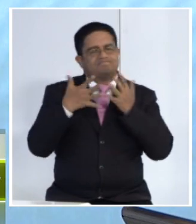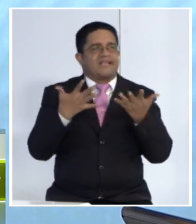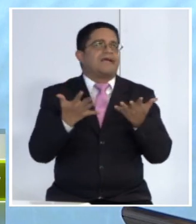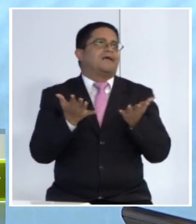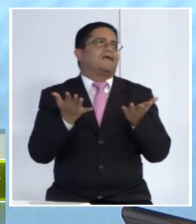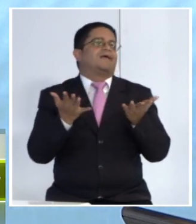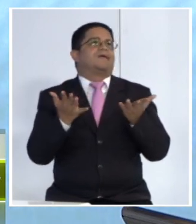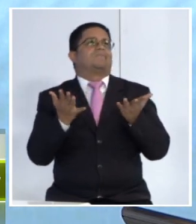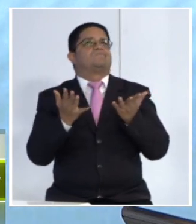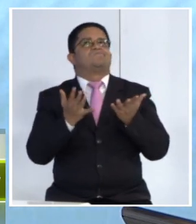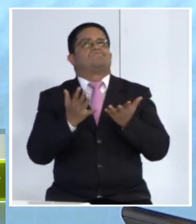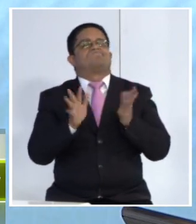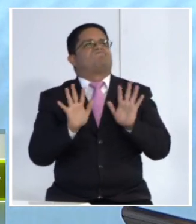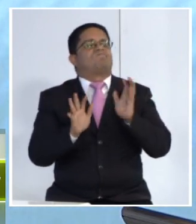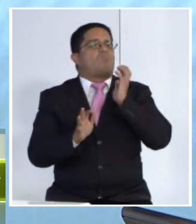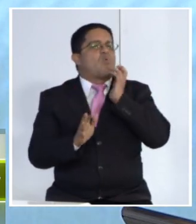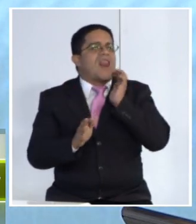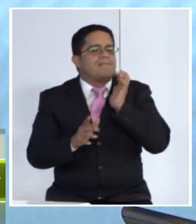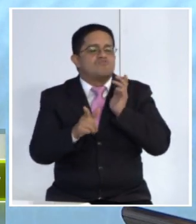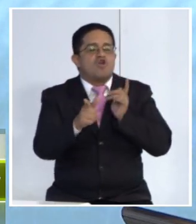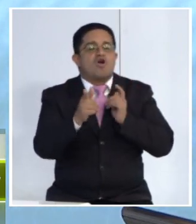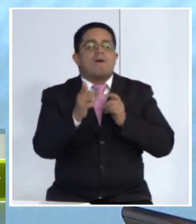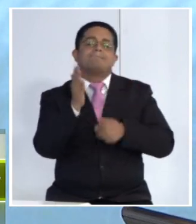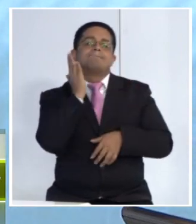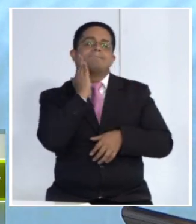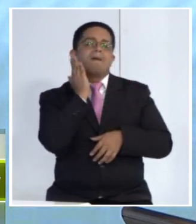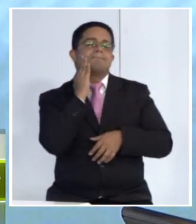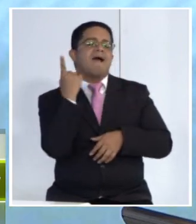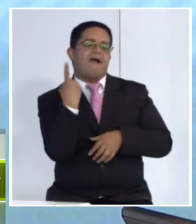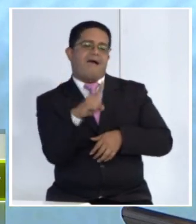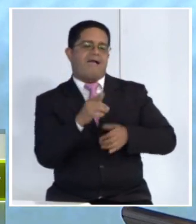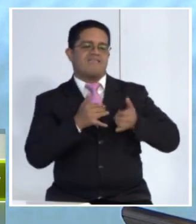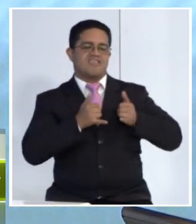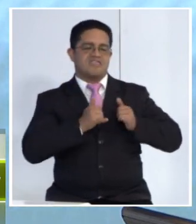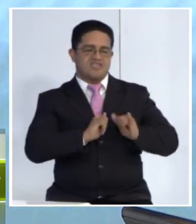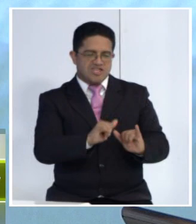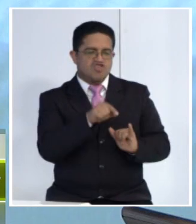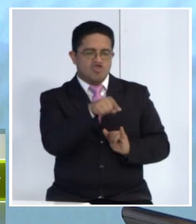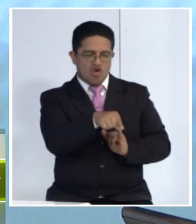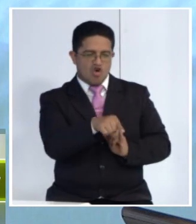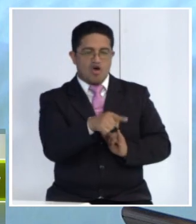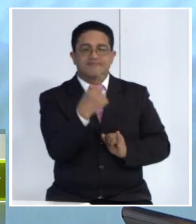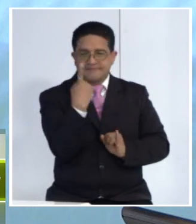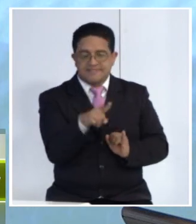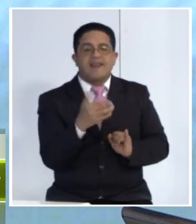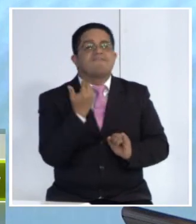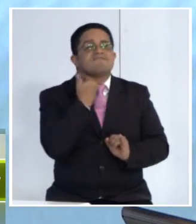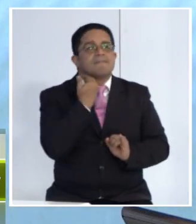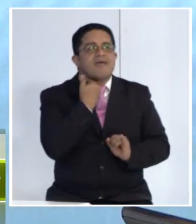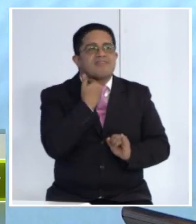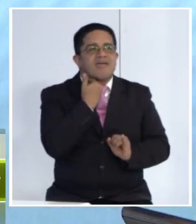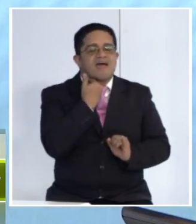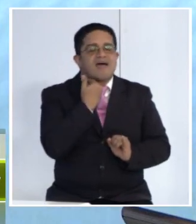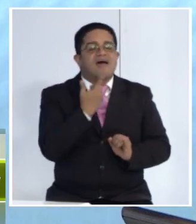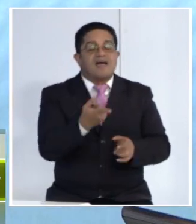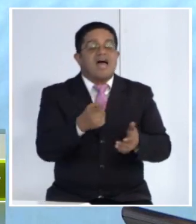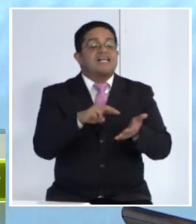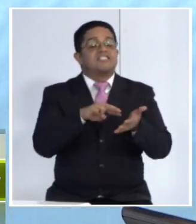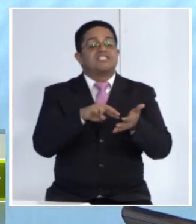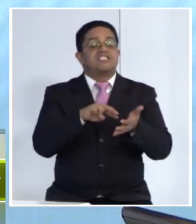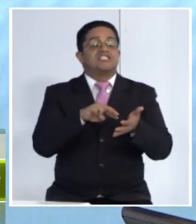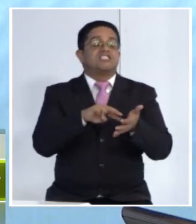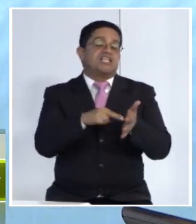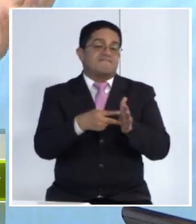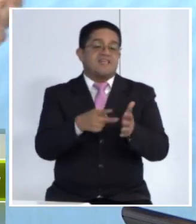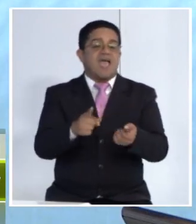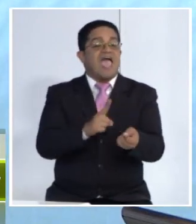si una madre tiene un hijo, ¿verdad?, que tiene esta patología, el hermano puede tenerla. Entonces